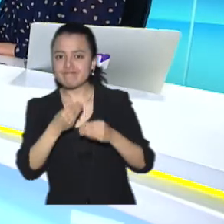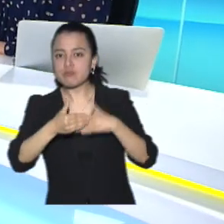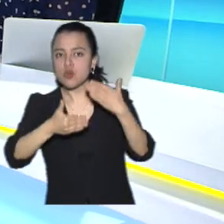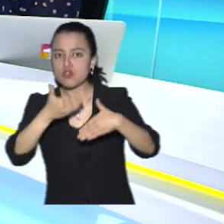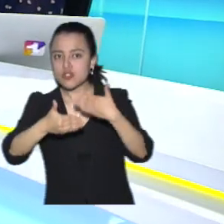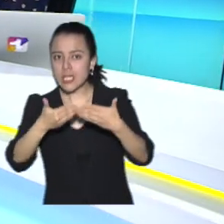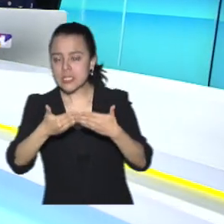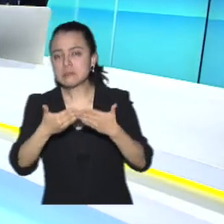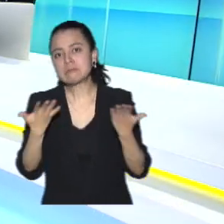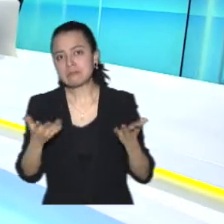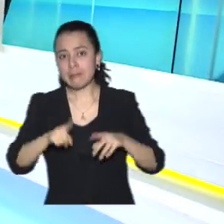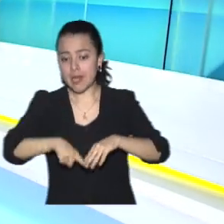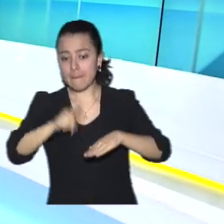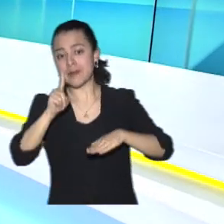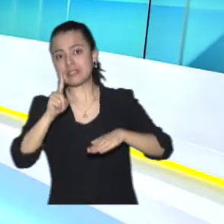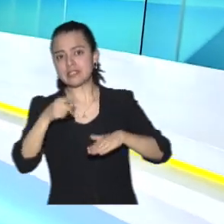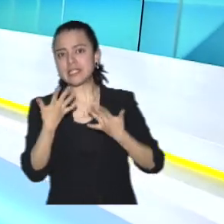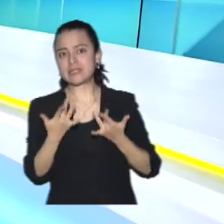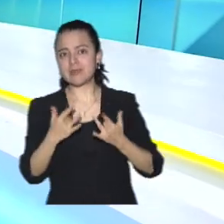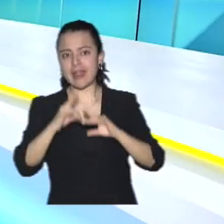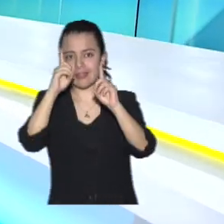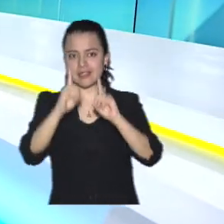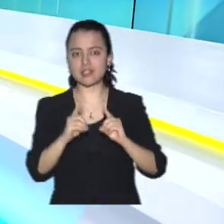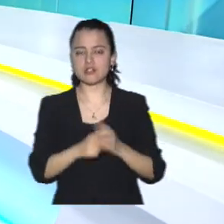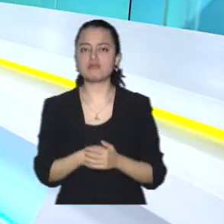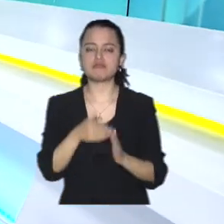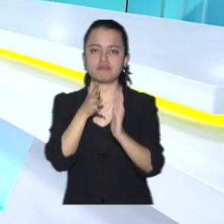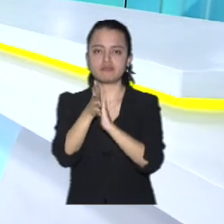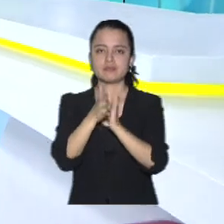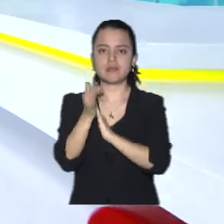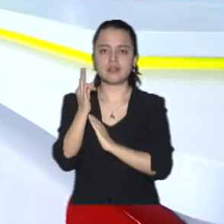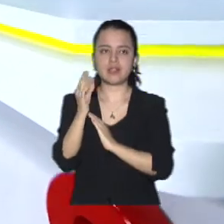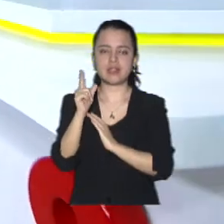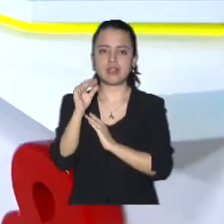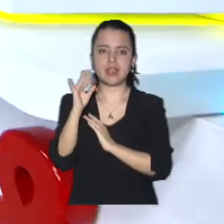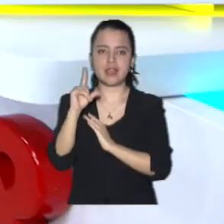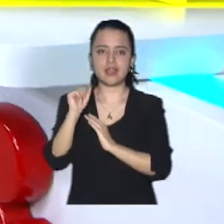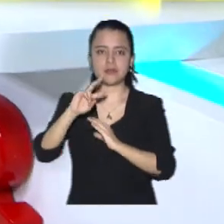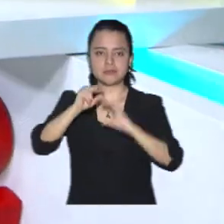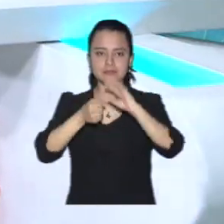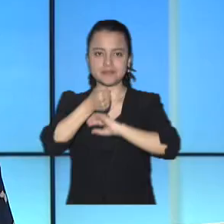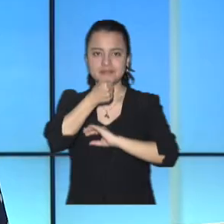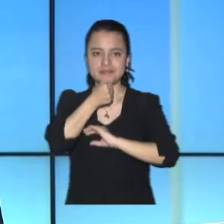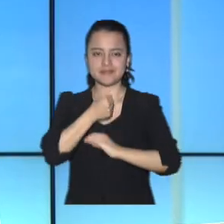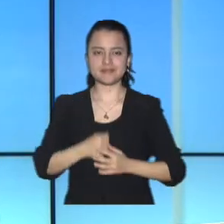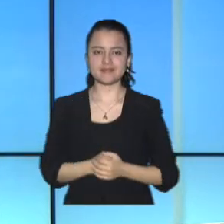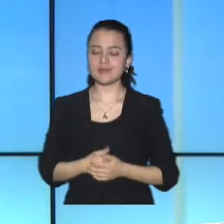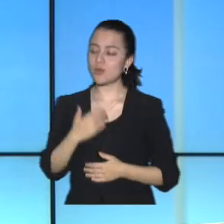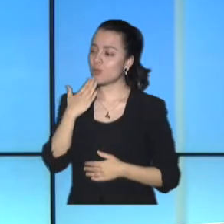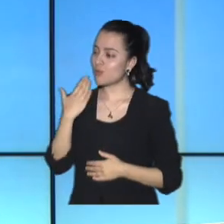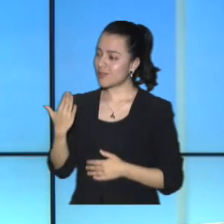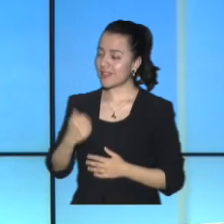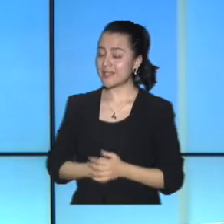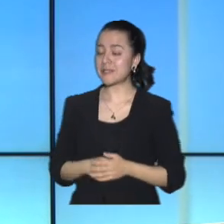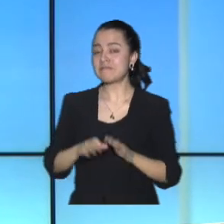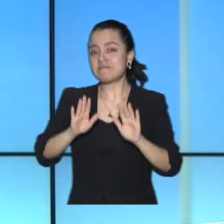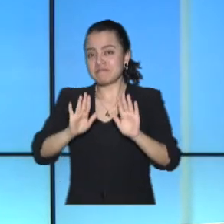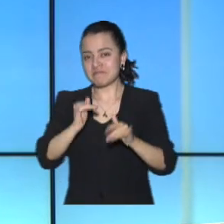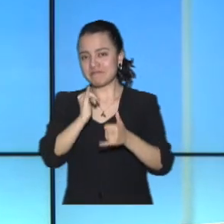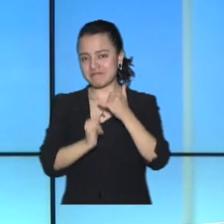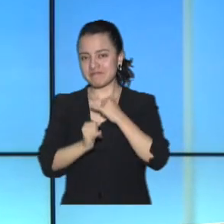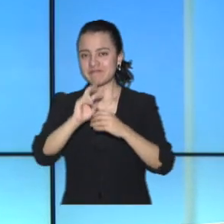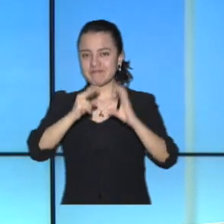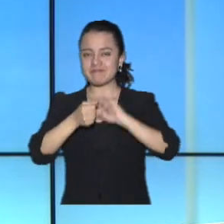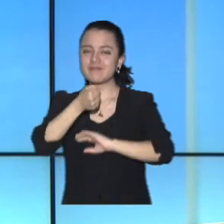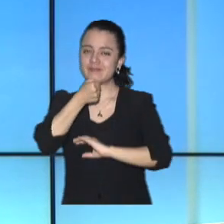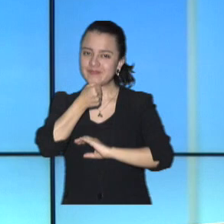información desde Cartagena. Tatiana Rodríguez para Noticentro 1 CMI. Tatiana, muchas gracias. Hasta aquí la información en